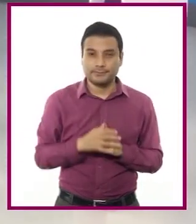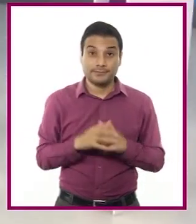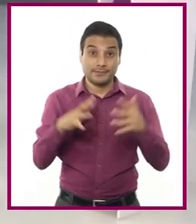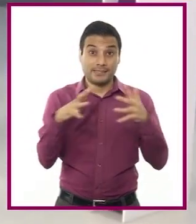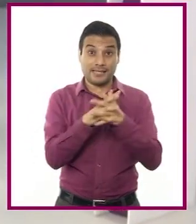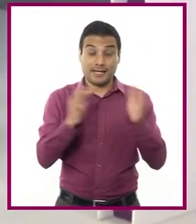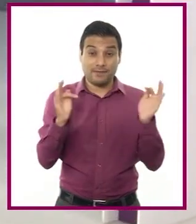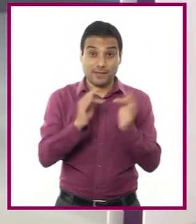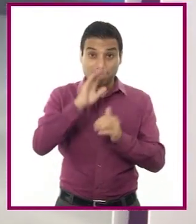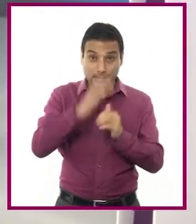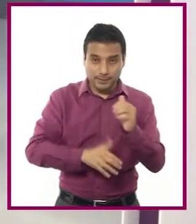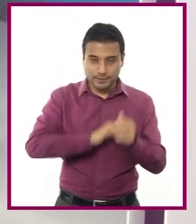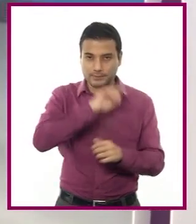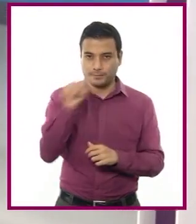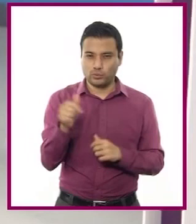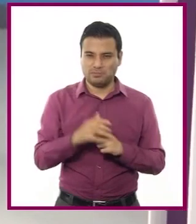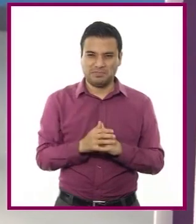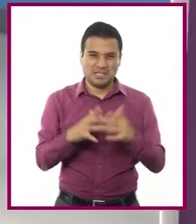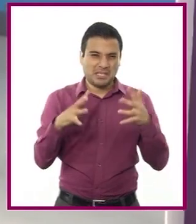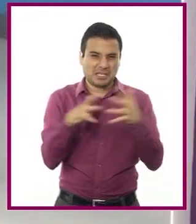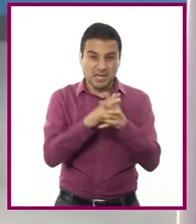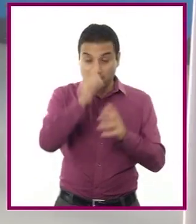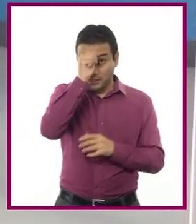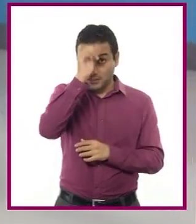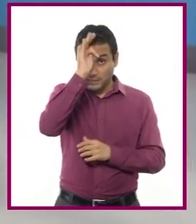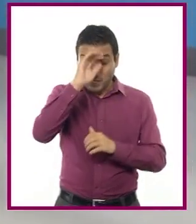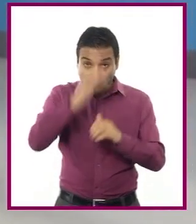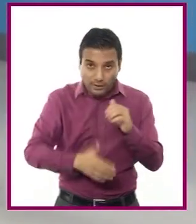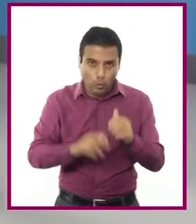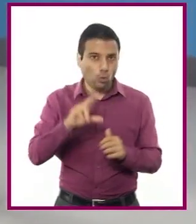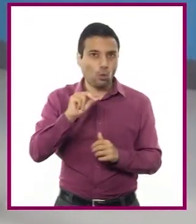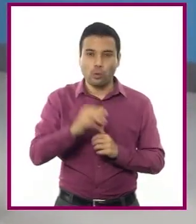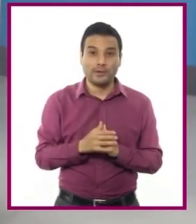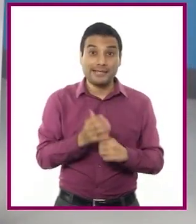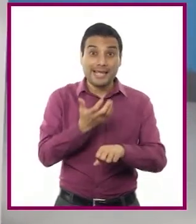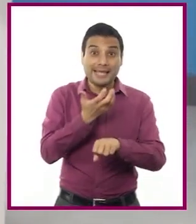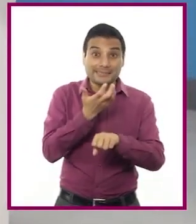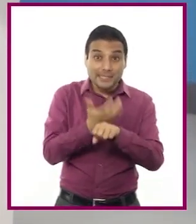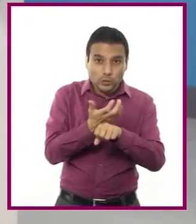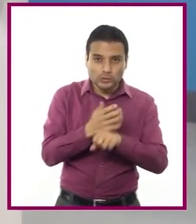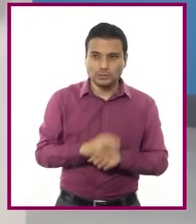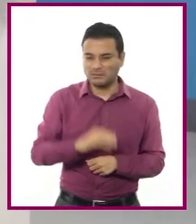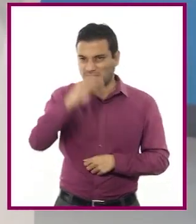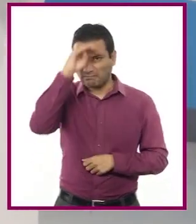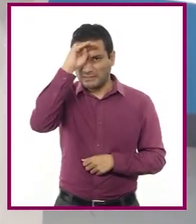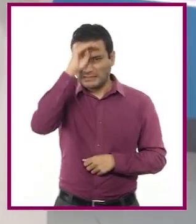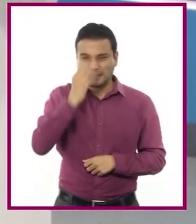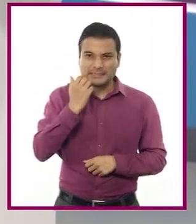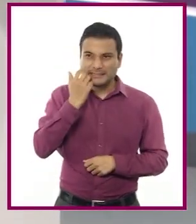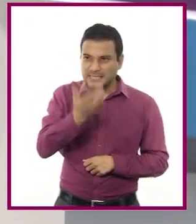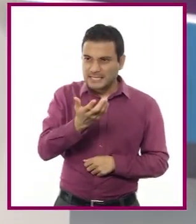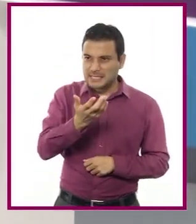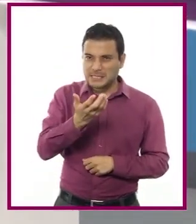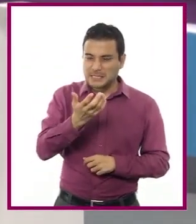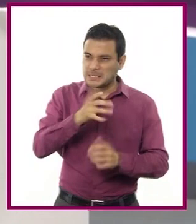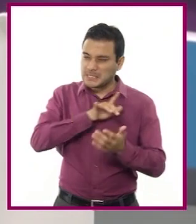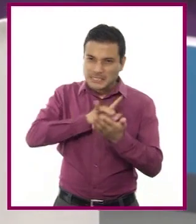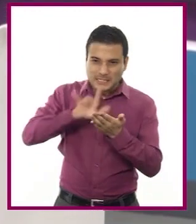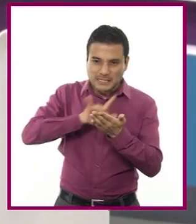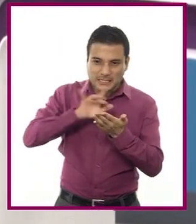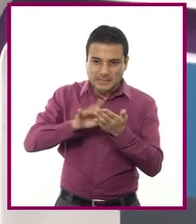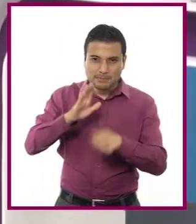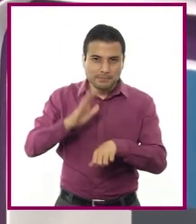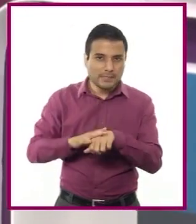Fría, la guerra en Afganistán no acabó. Los Estados Unidos de América buscaron intervenir de manera mucho más directa en la